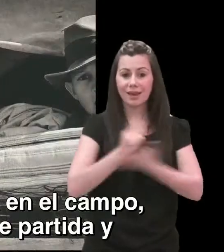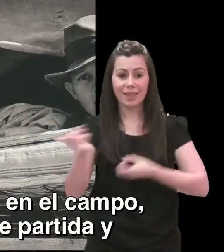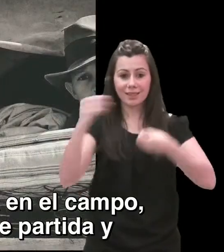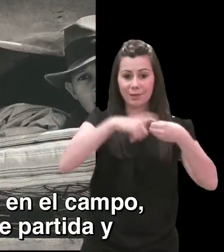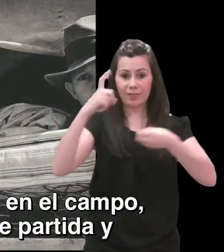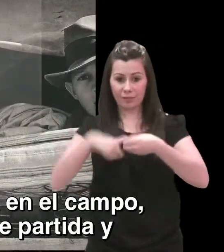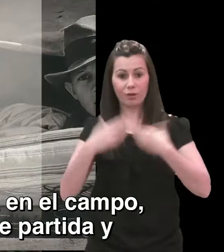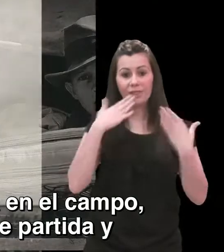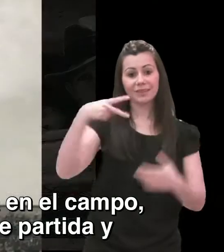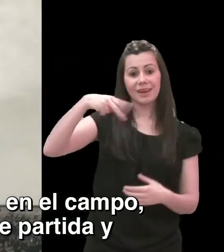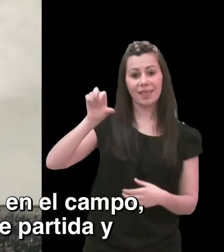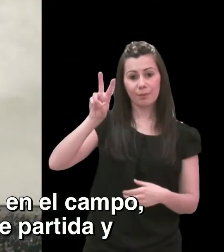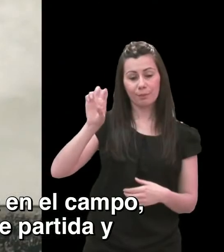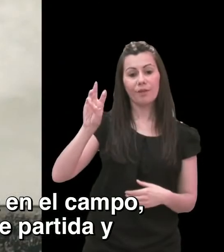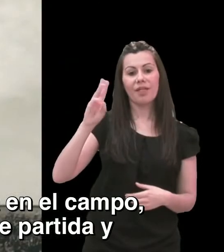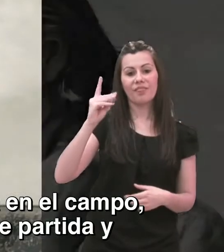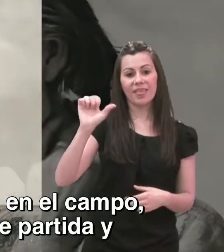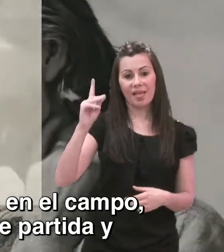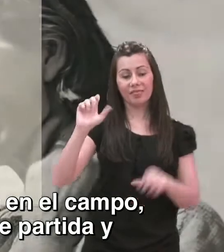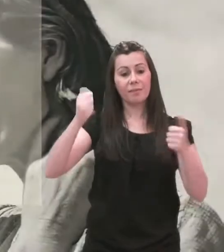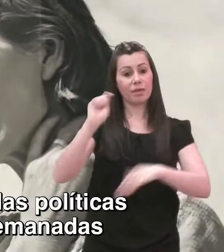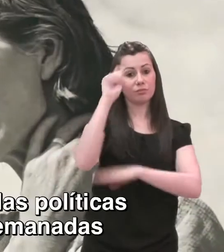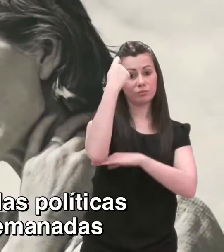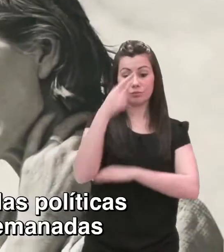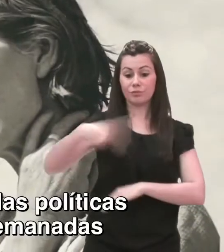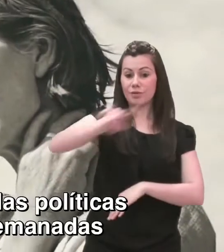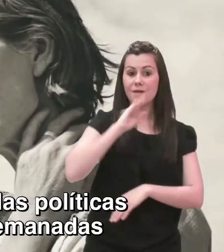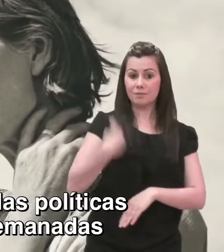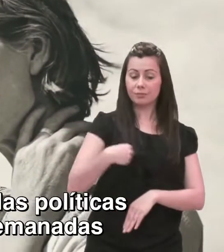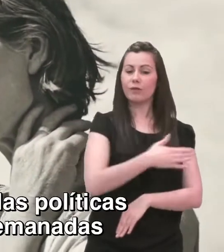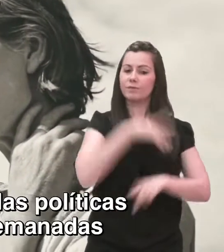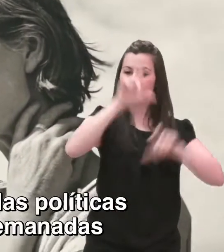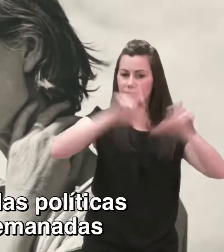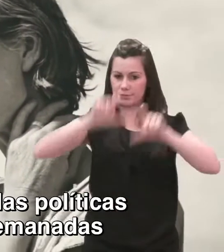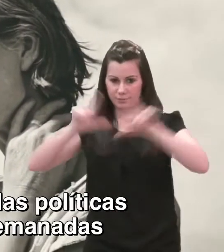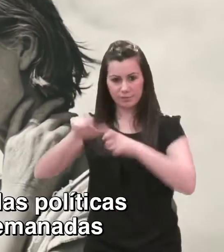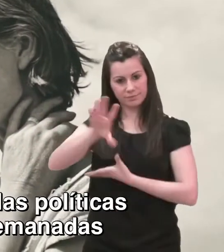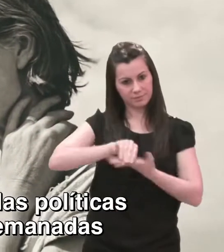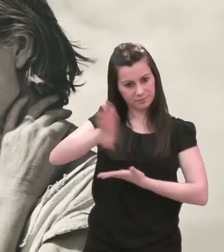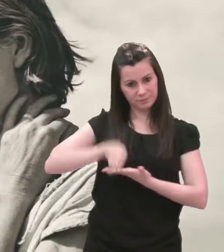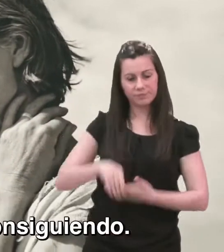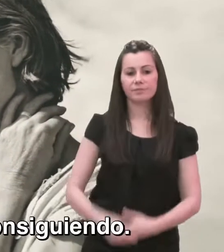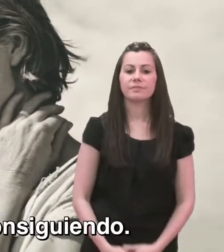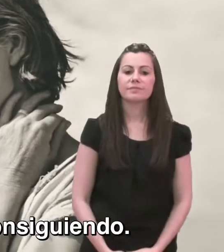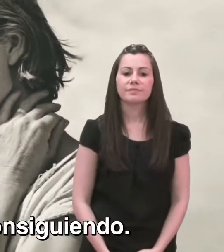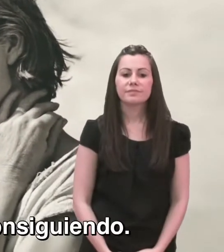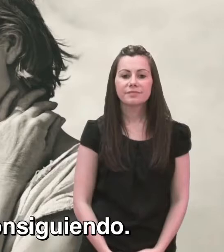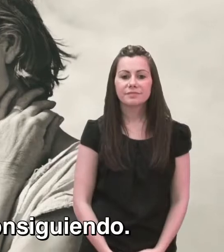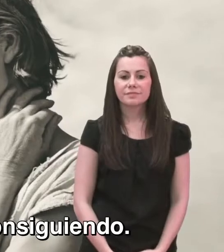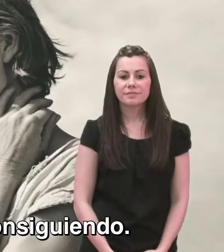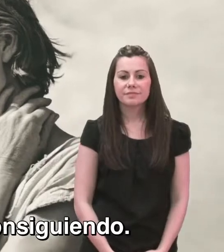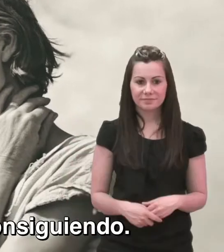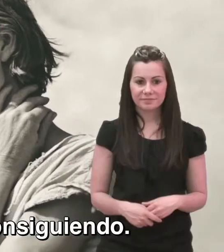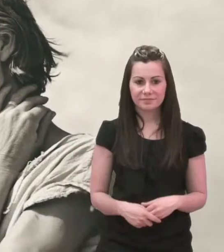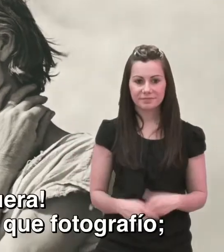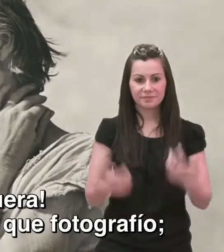registrar la vida en el campo, la situación real de partida y los progresos que las políticas de intervención emanadas del New Deal iban